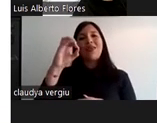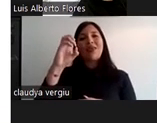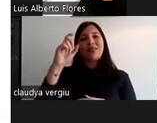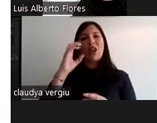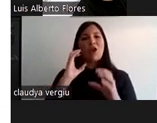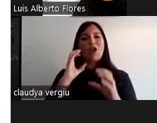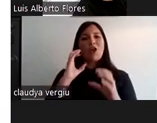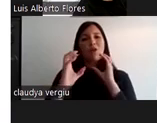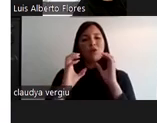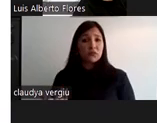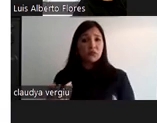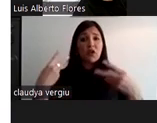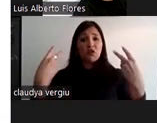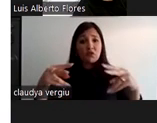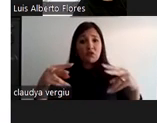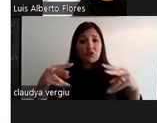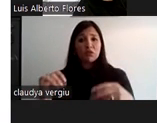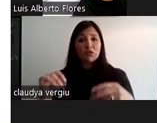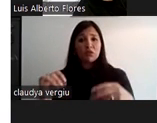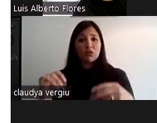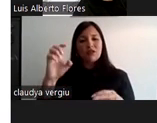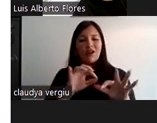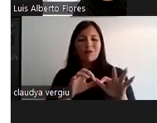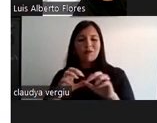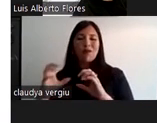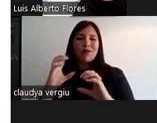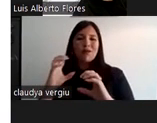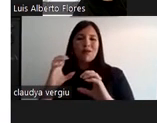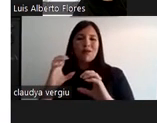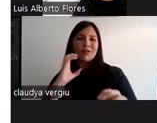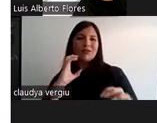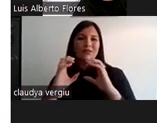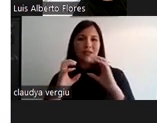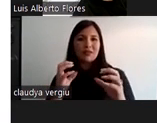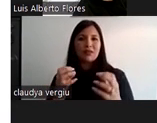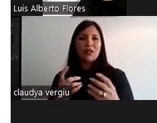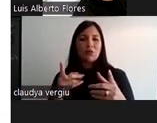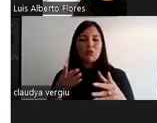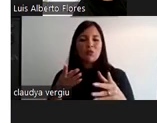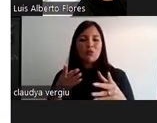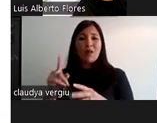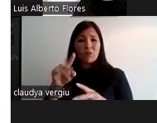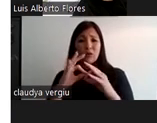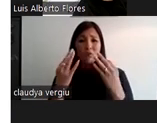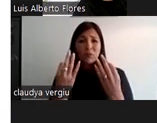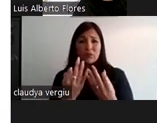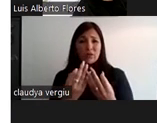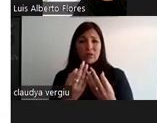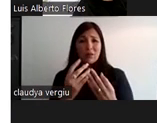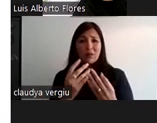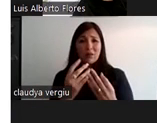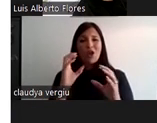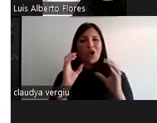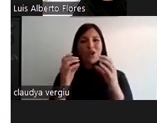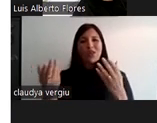las redes sociales los blogs los chat online son canales pueden ser un canal efectivo para conectarse con el